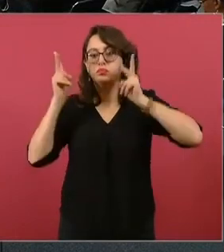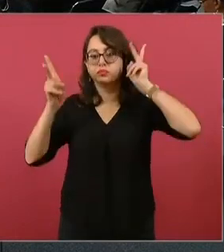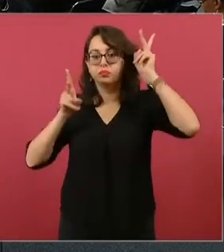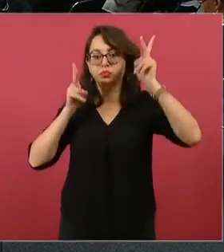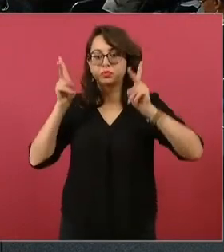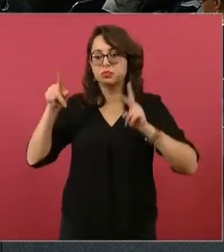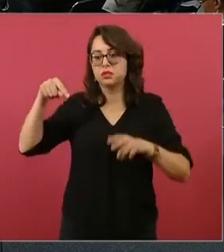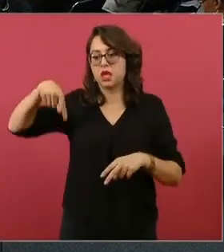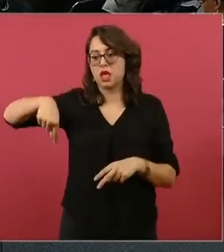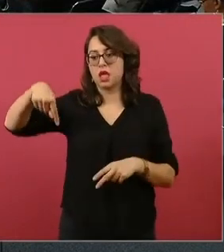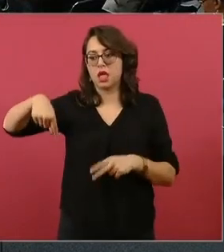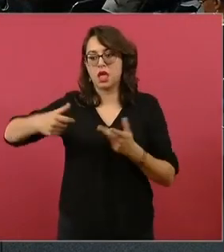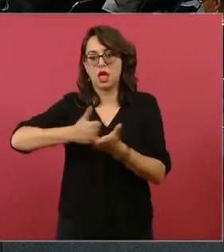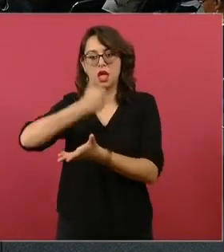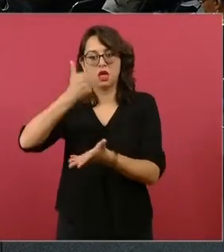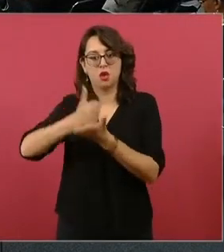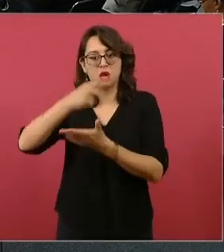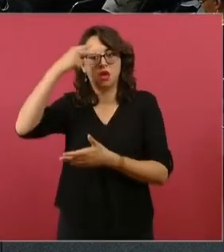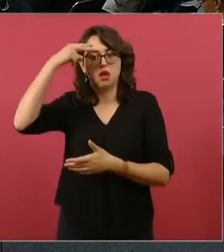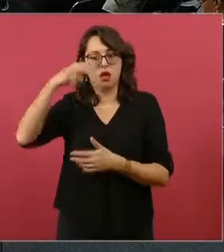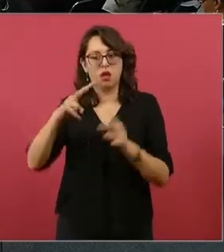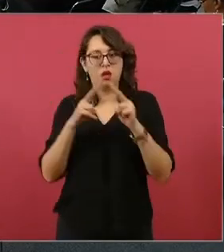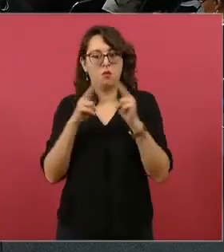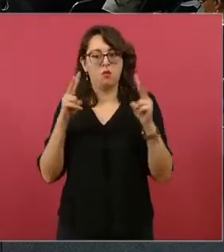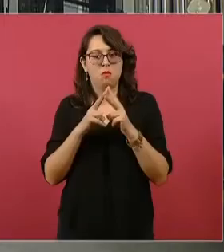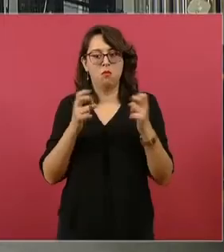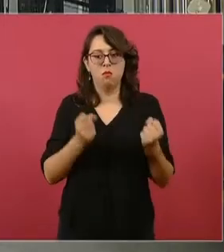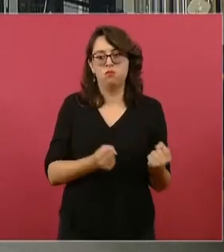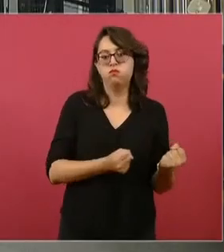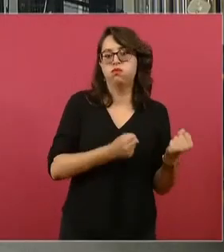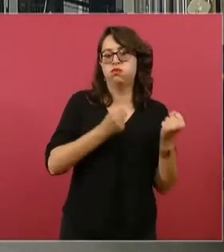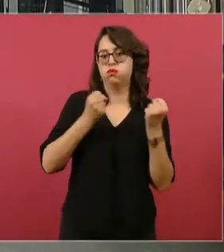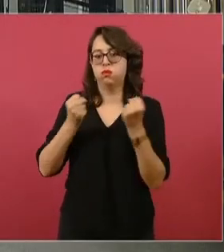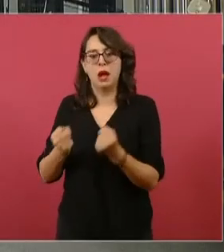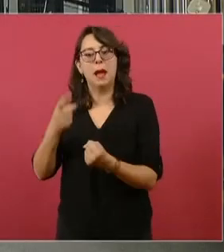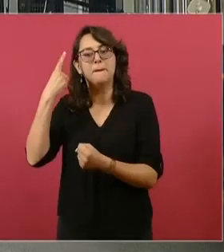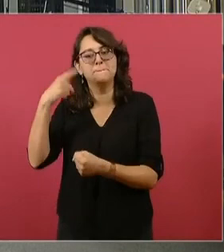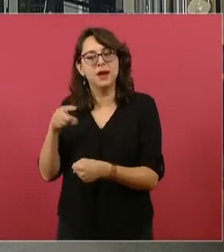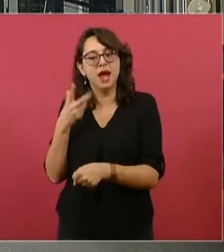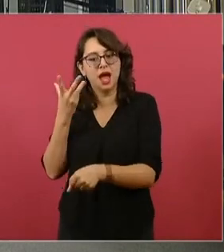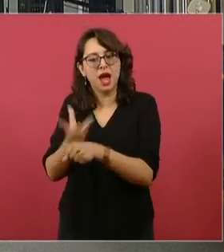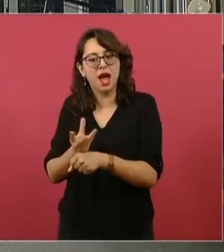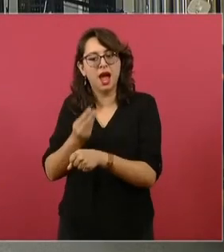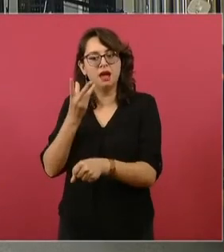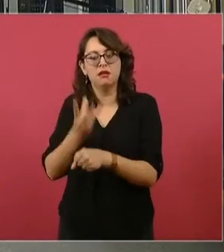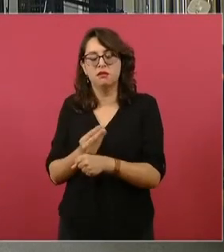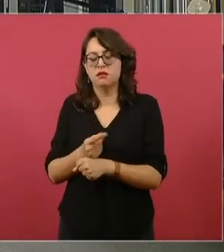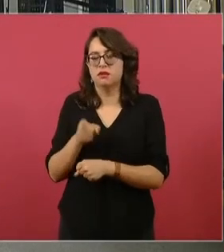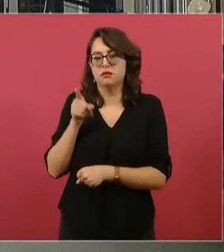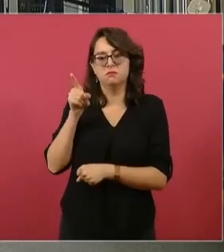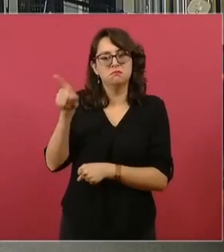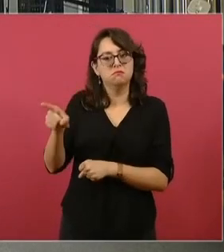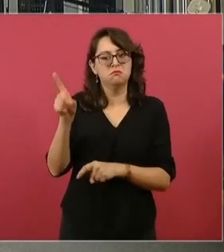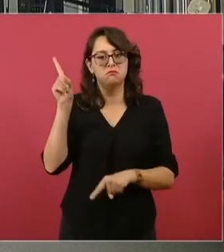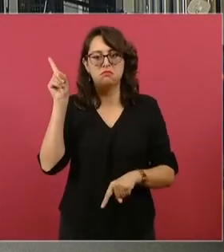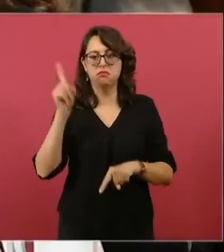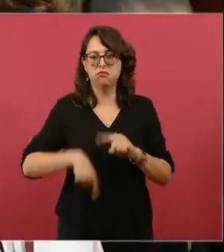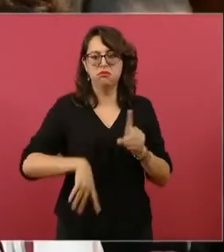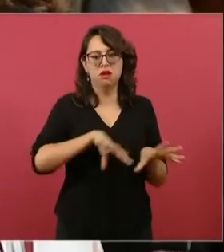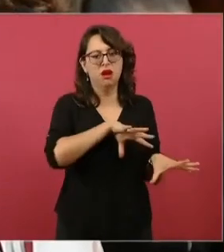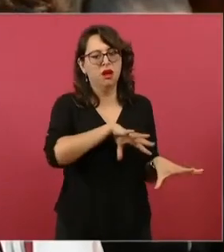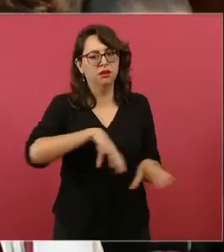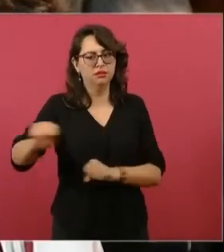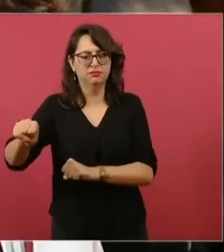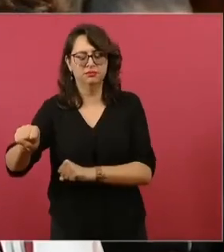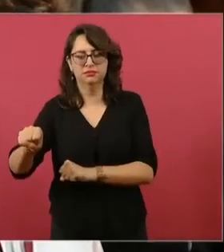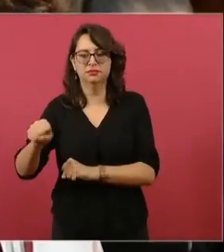Pickup modelo 2006, le fue retirada por autoridades de esa aduana solo por traer placas